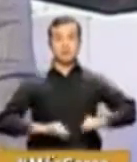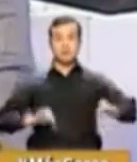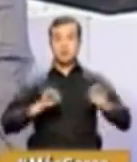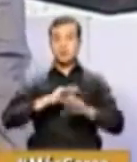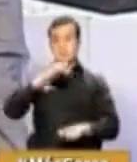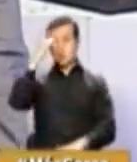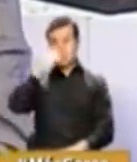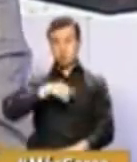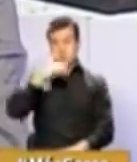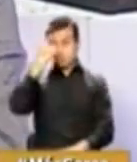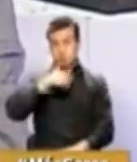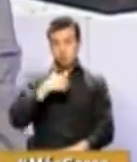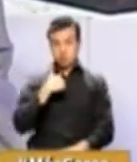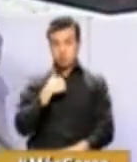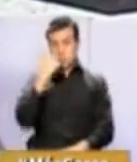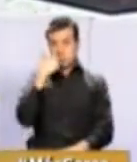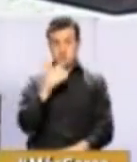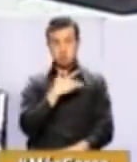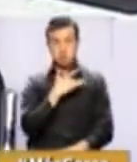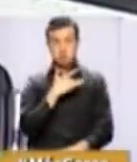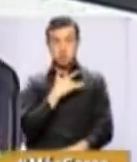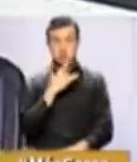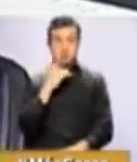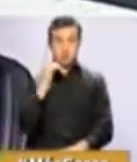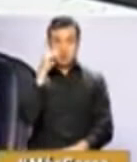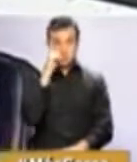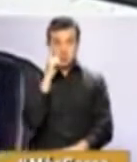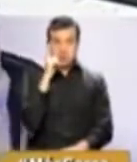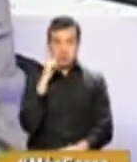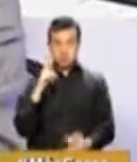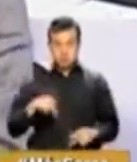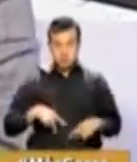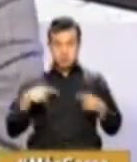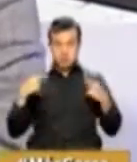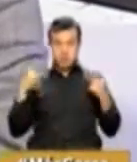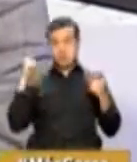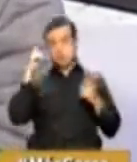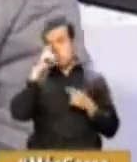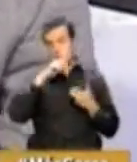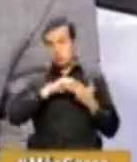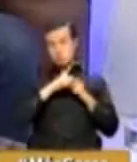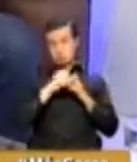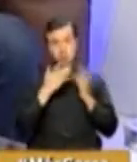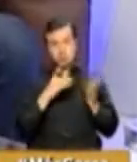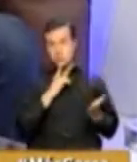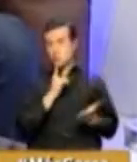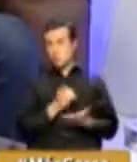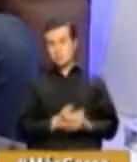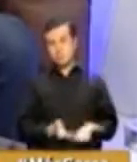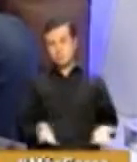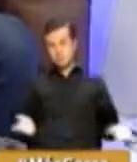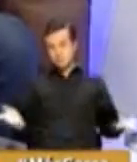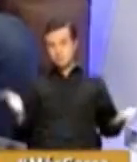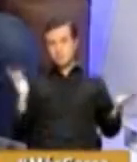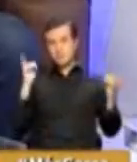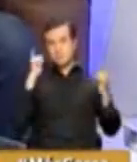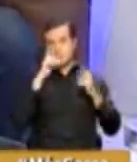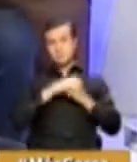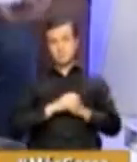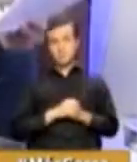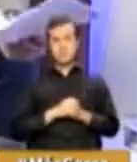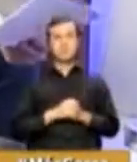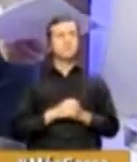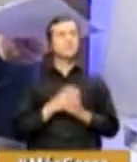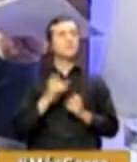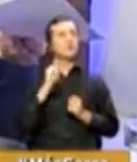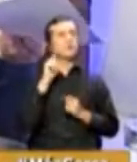paciente, esos síntomas le limitan el diario vivir. Claro. Por supuesto, es limitante. Yo lo que